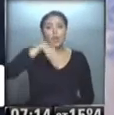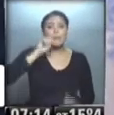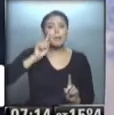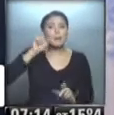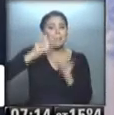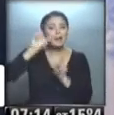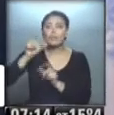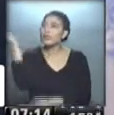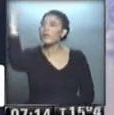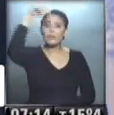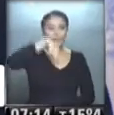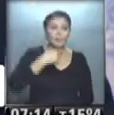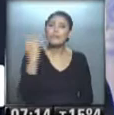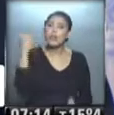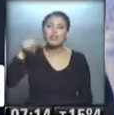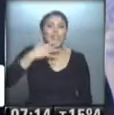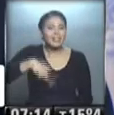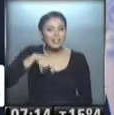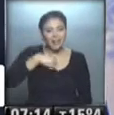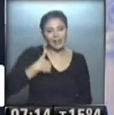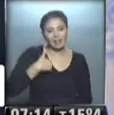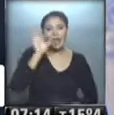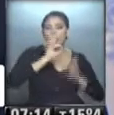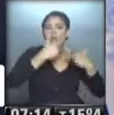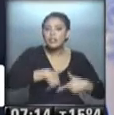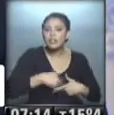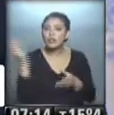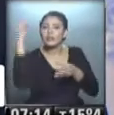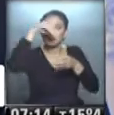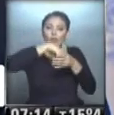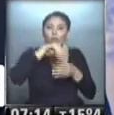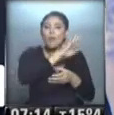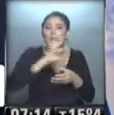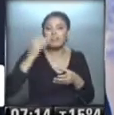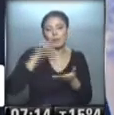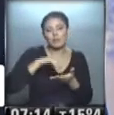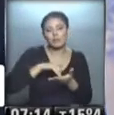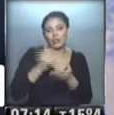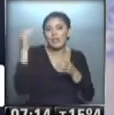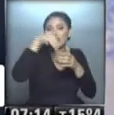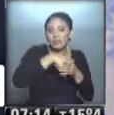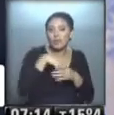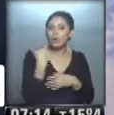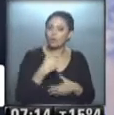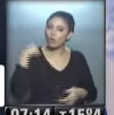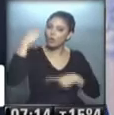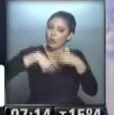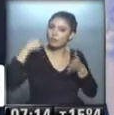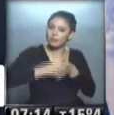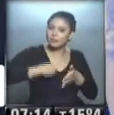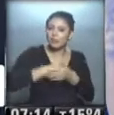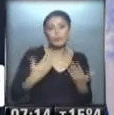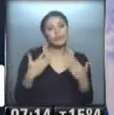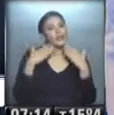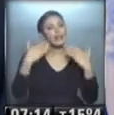entiendan que en argentina hay un proyecto colectivo que incluye a los 40 millones y en eso no vamos a aflojar ni un solo día